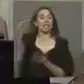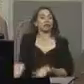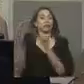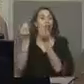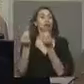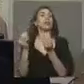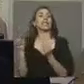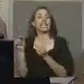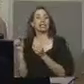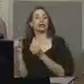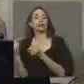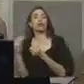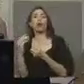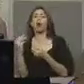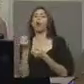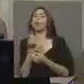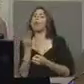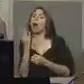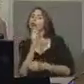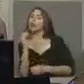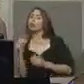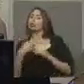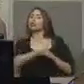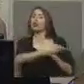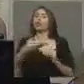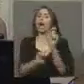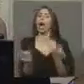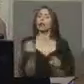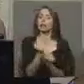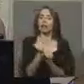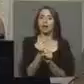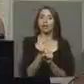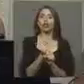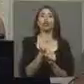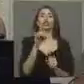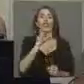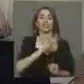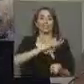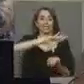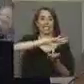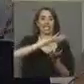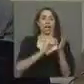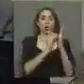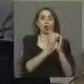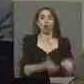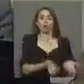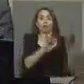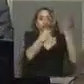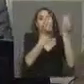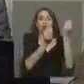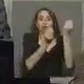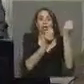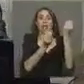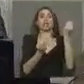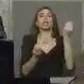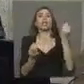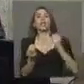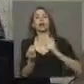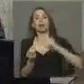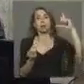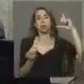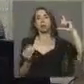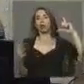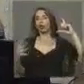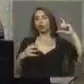crecimiento esperado va a beneficiar a los trabajadores? Naturalmente, cuando hay mucha distancia entre lo que el país crece y